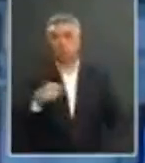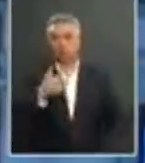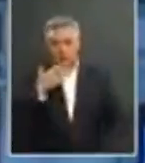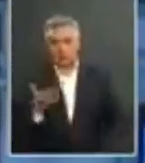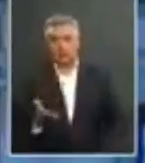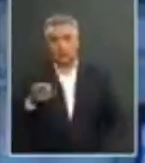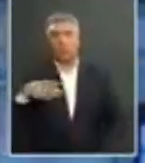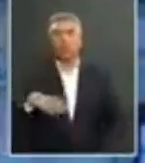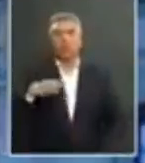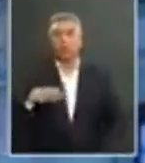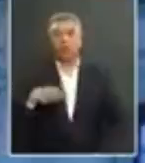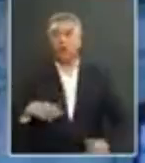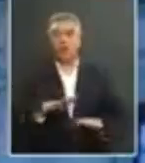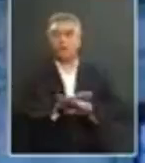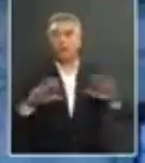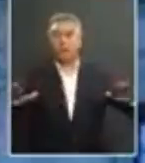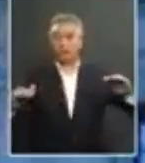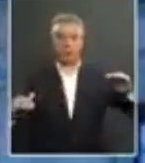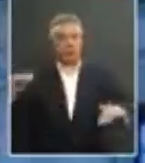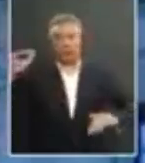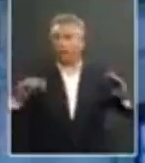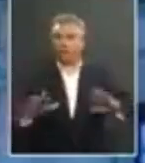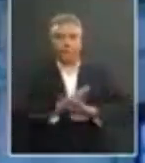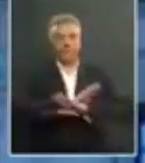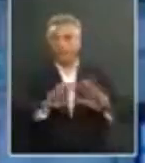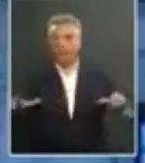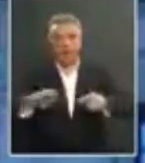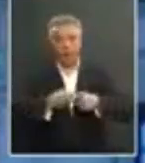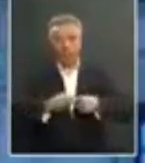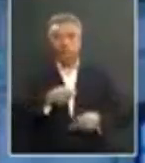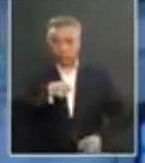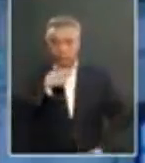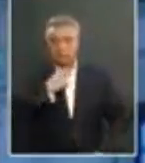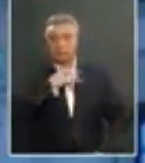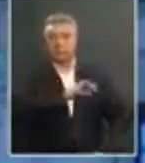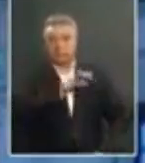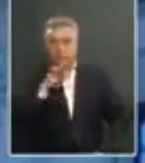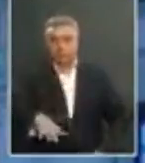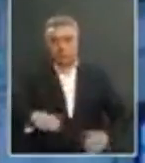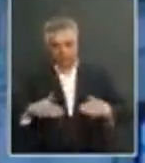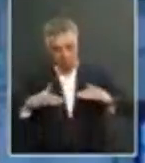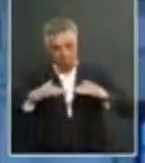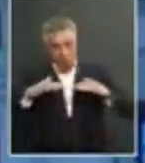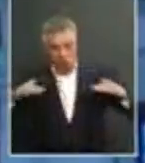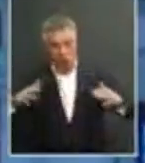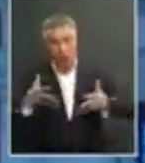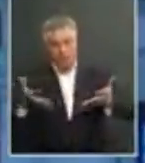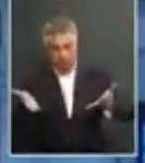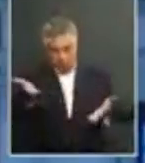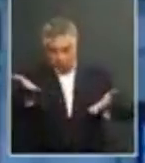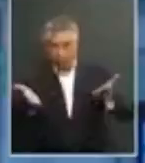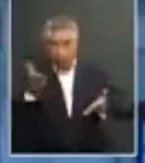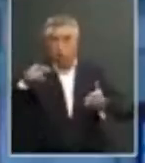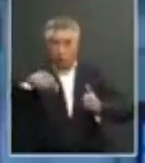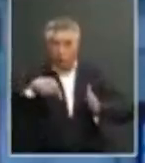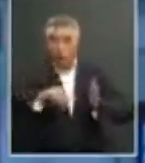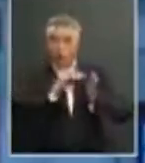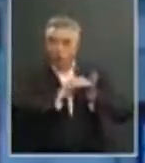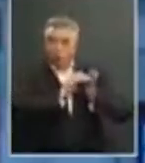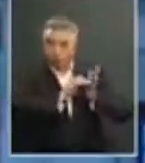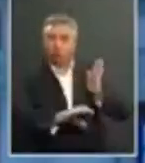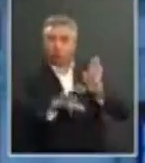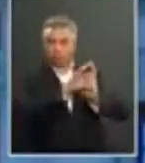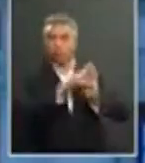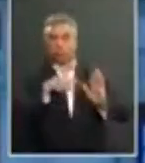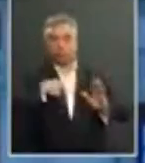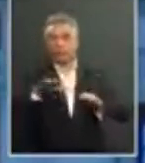ciudadanía dijo, basta de la desigualdad, basta del abuso, queremos un Chile distinto, más justo, más equitativo, Estamos en un proceso constituyente, me siento orgulloso del acuerdo del 15